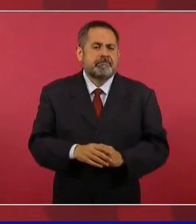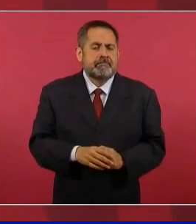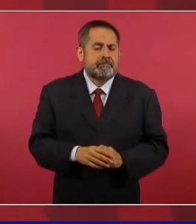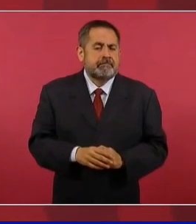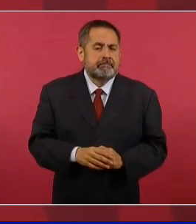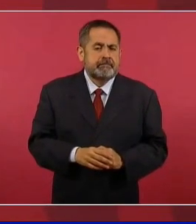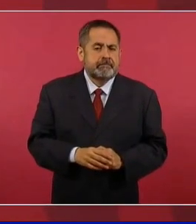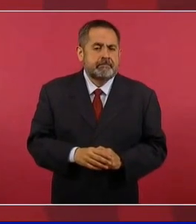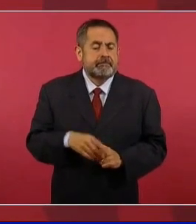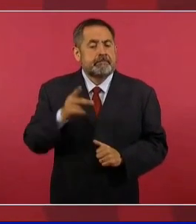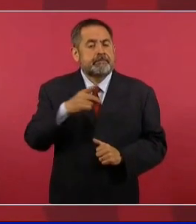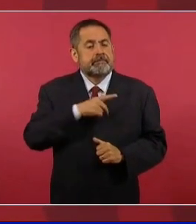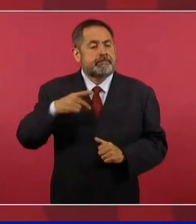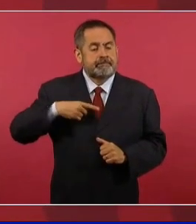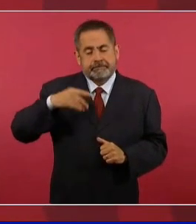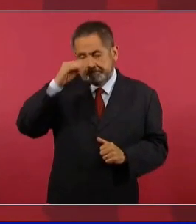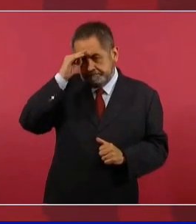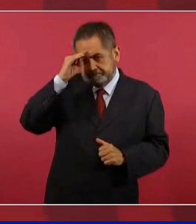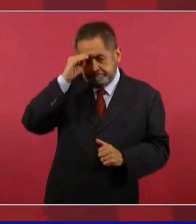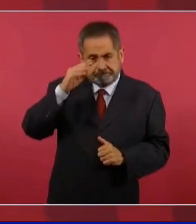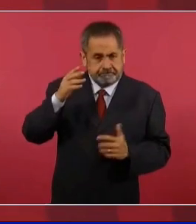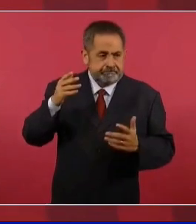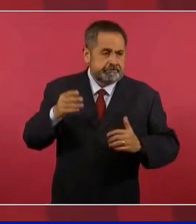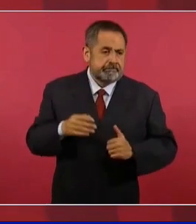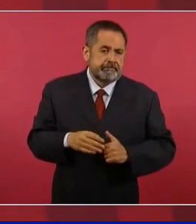ya debemos de